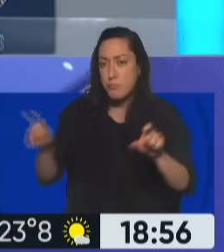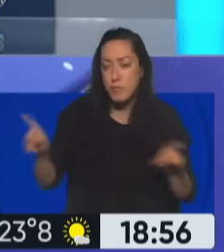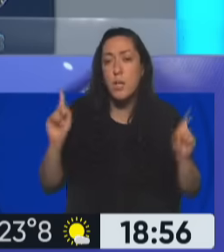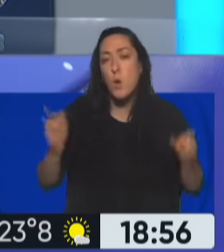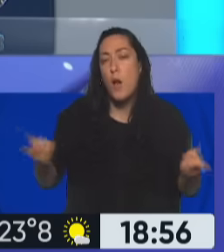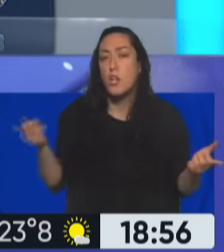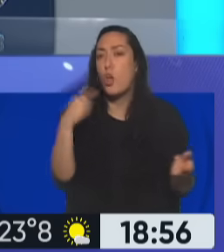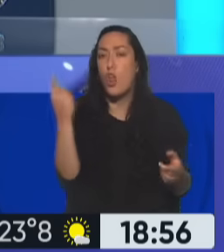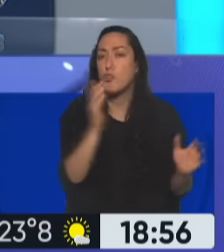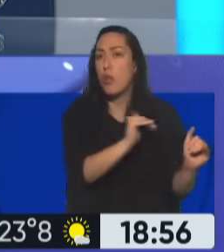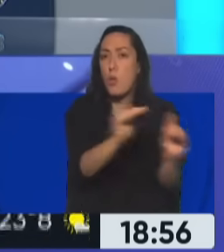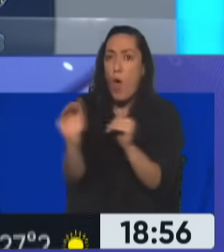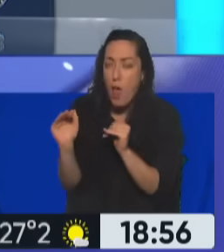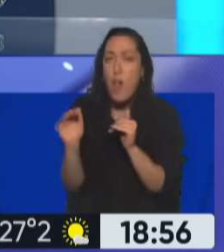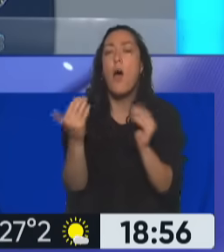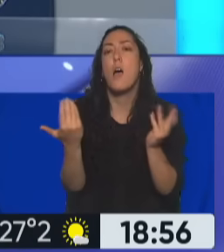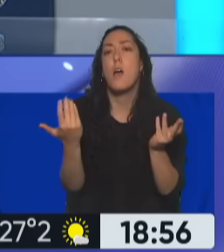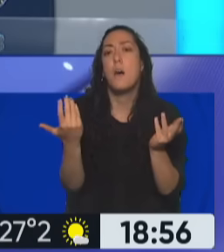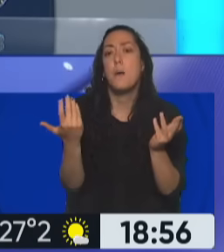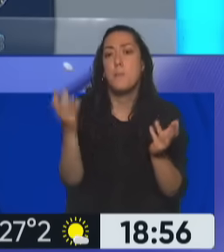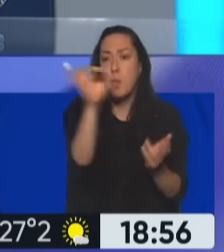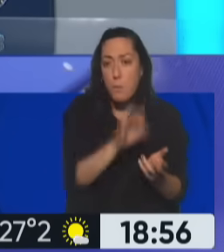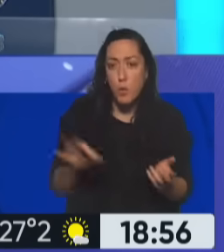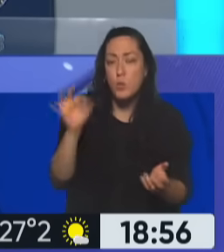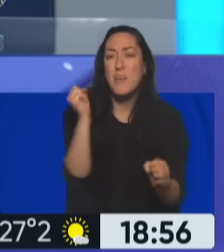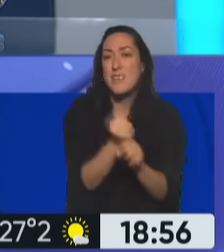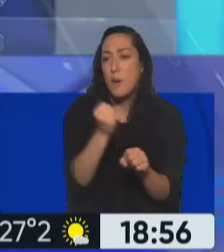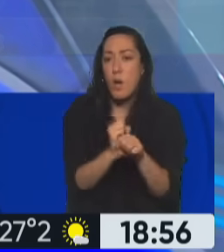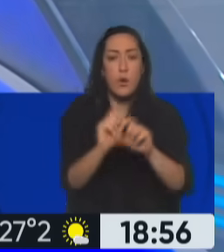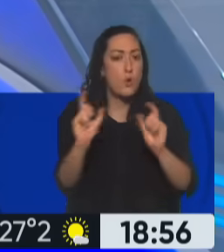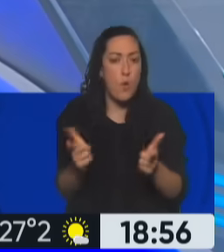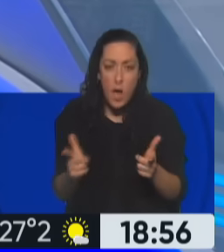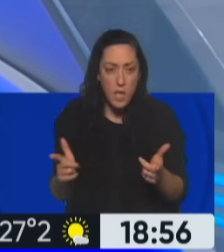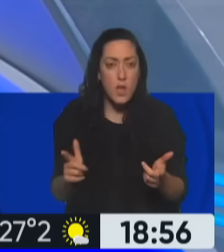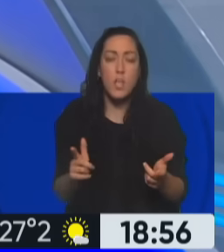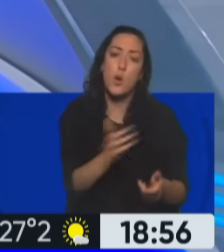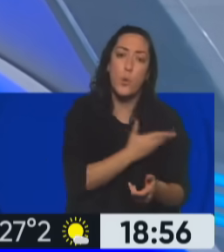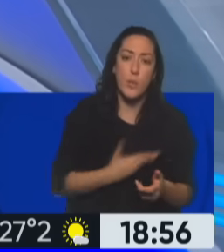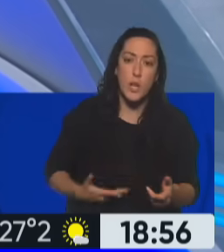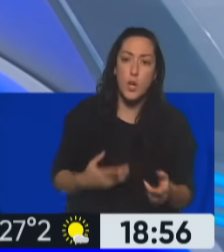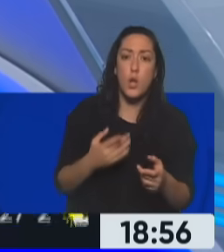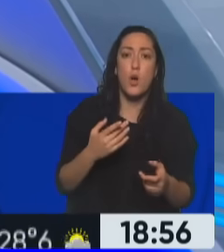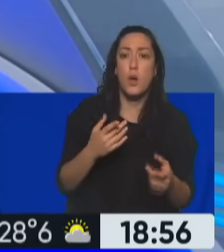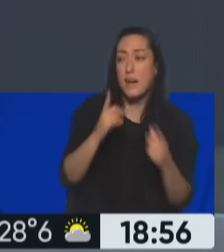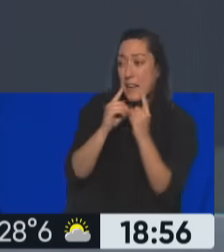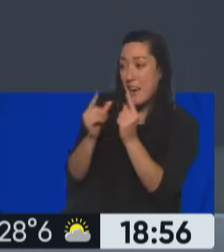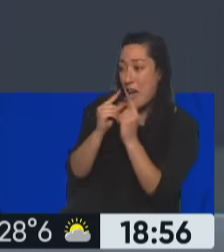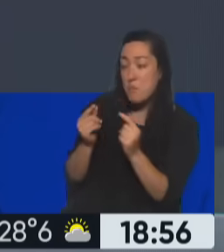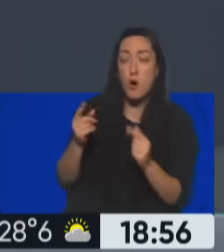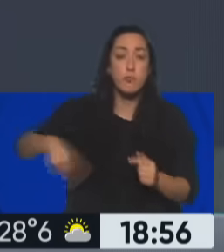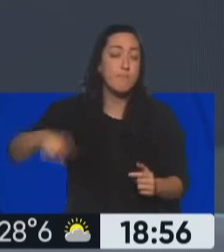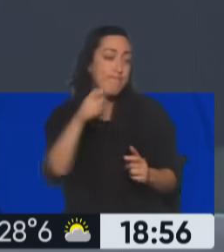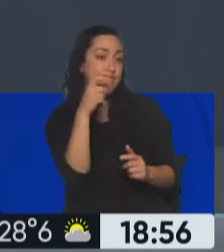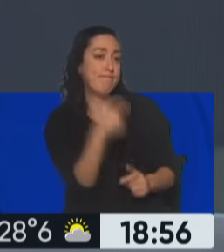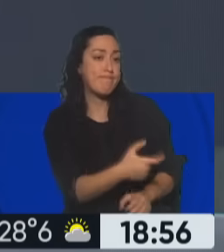el hecho de considerar que no están teniendo oportunidades laborales. No están recibiendo la respuesta de lo que ellos justamente están necesitando. Bueno, vos